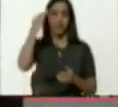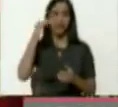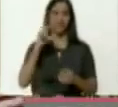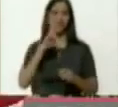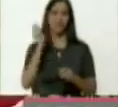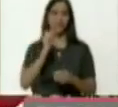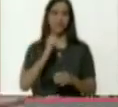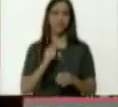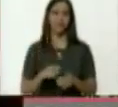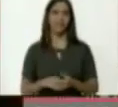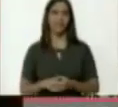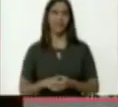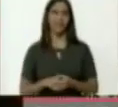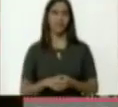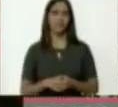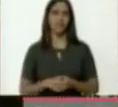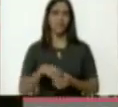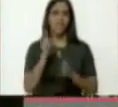3 meses.